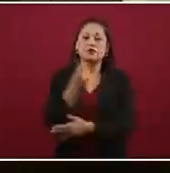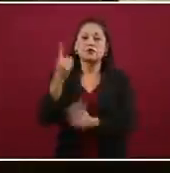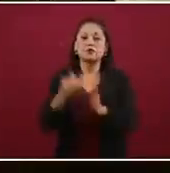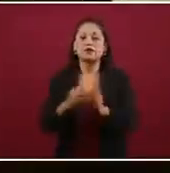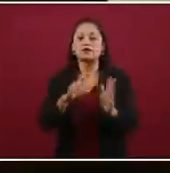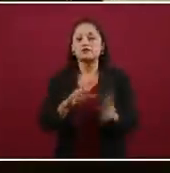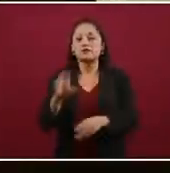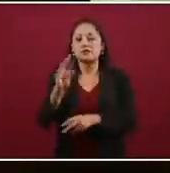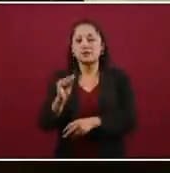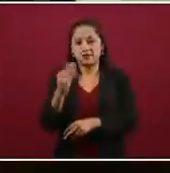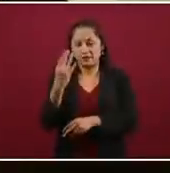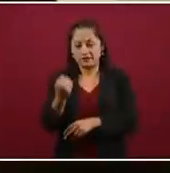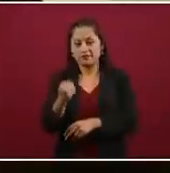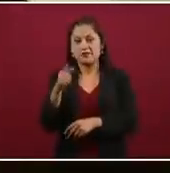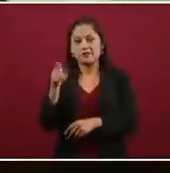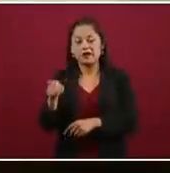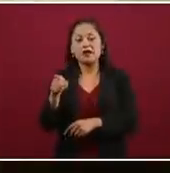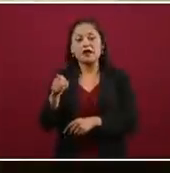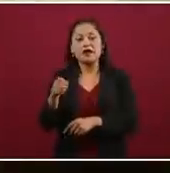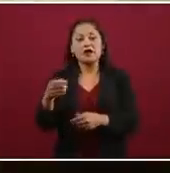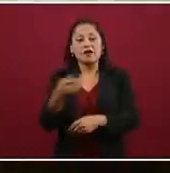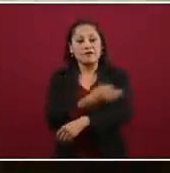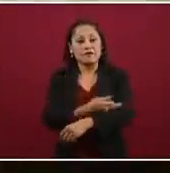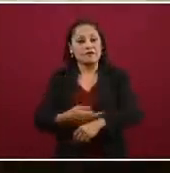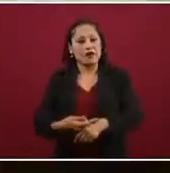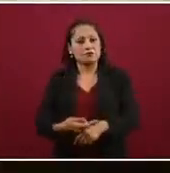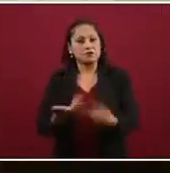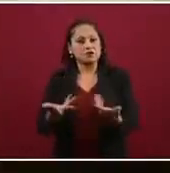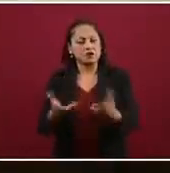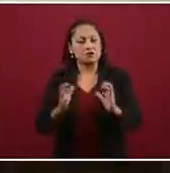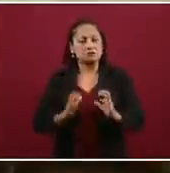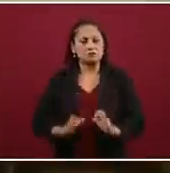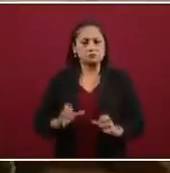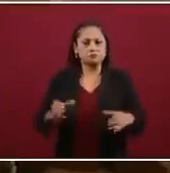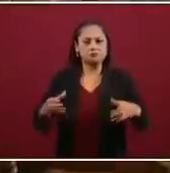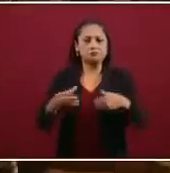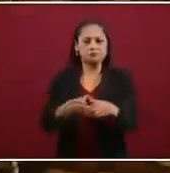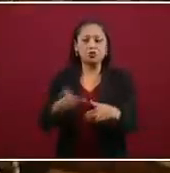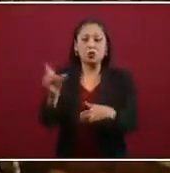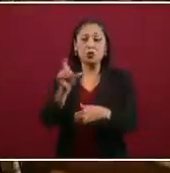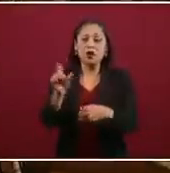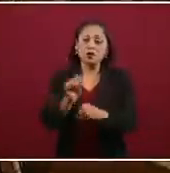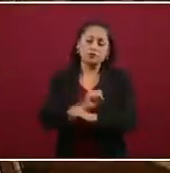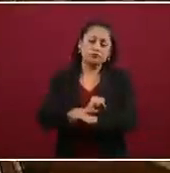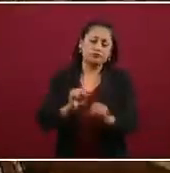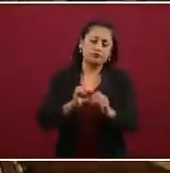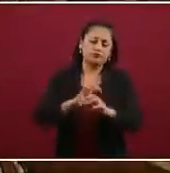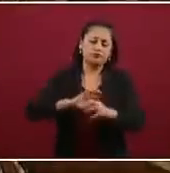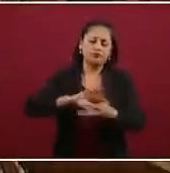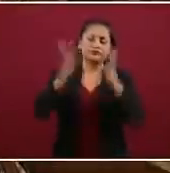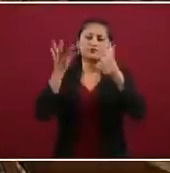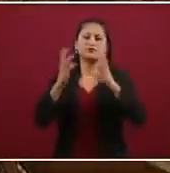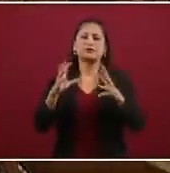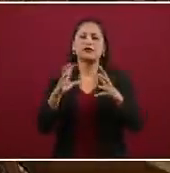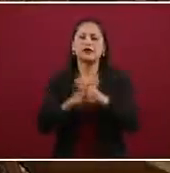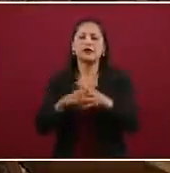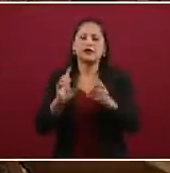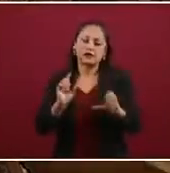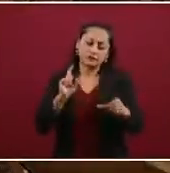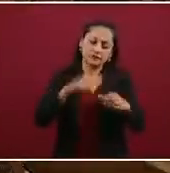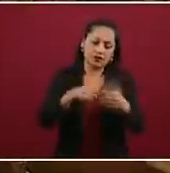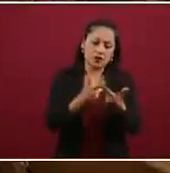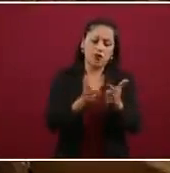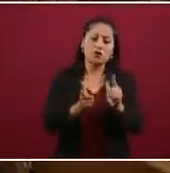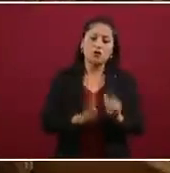una familia acomodada de la Ciudad de México. Al estallar la guerra, formó parte del grupo secreto Los Guadalupes, que